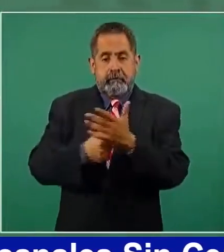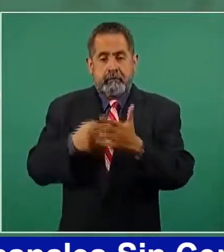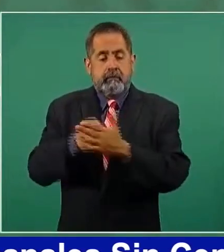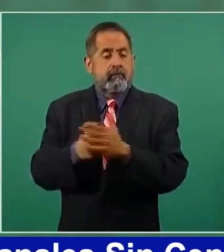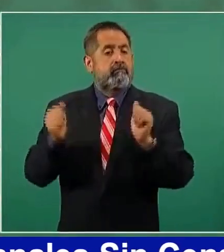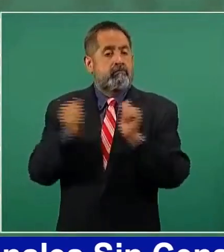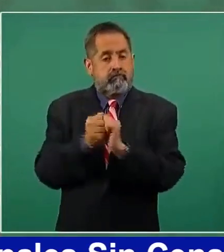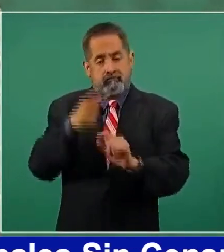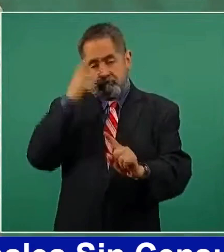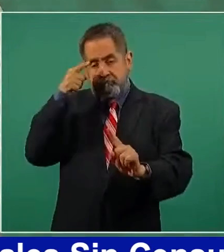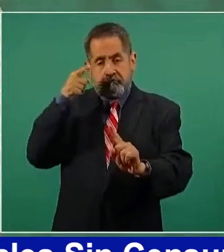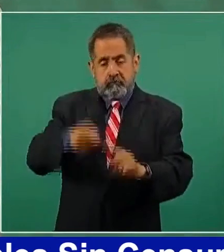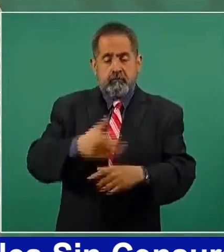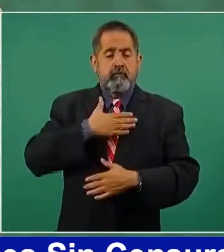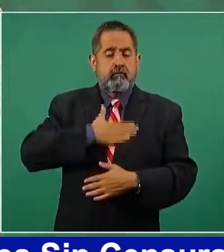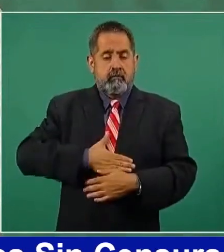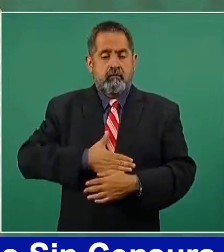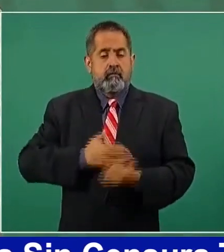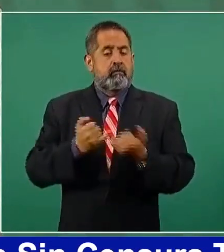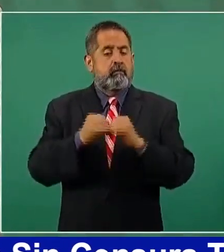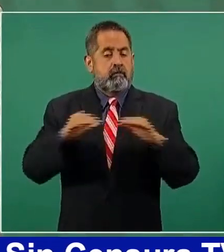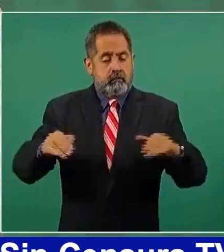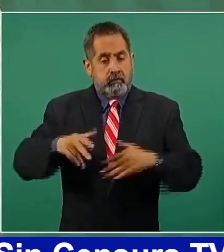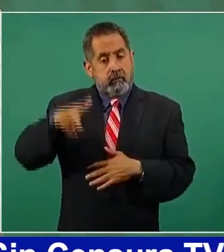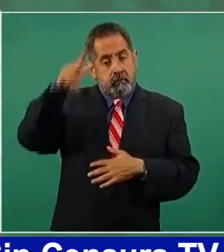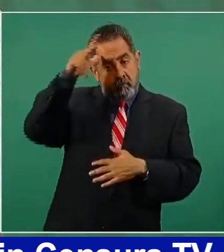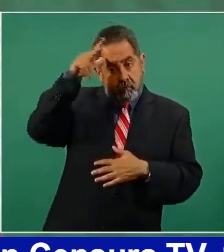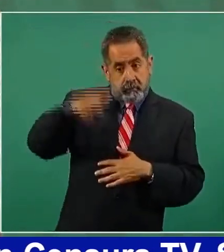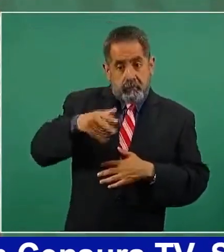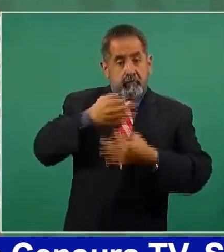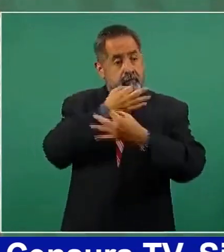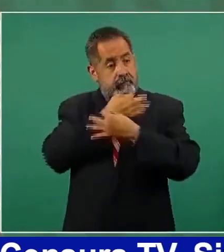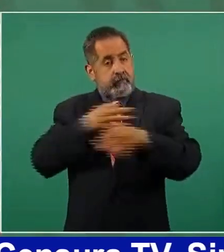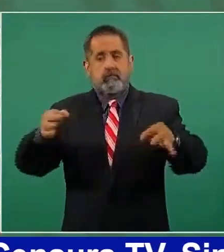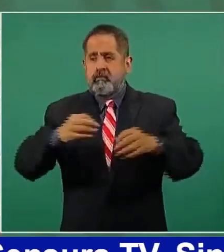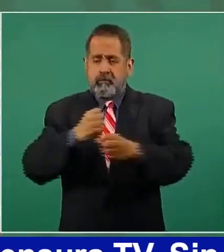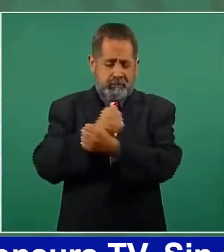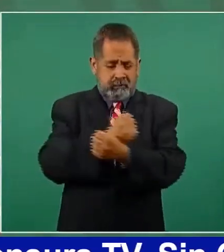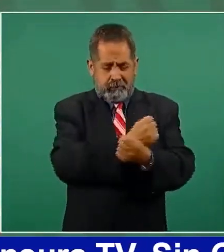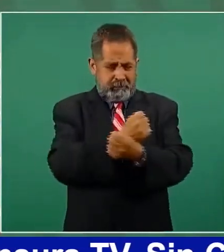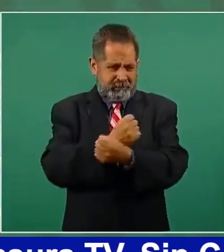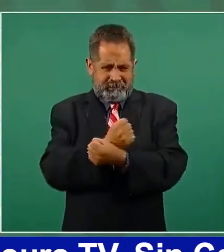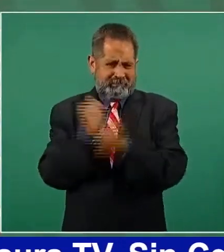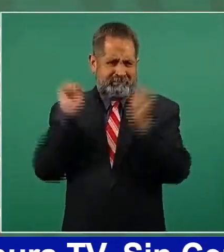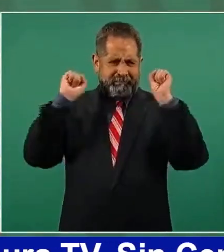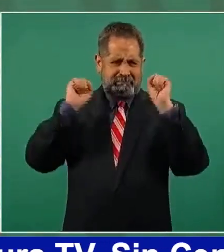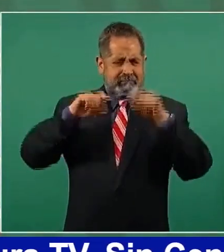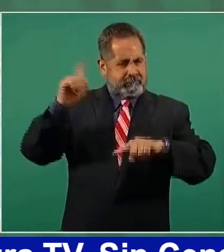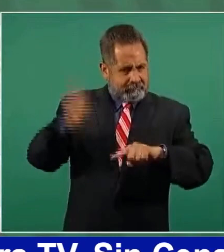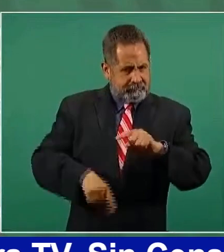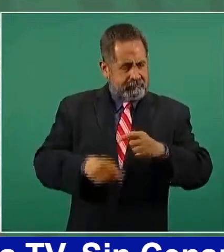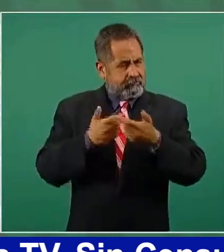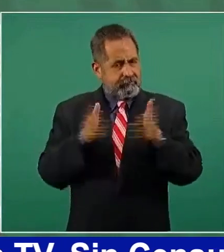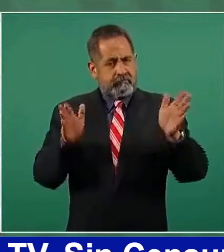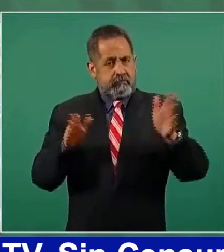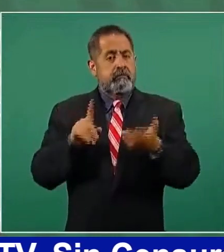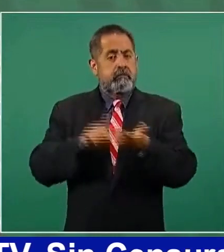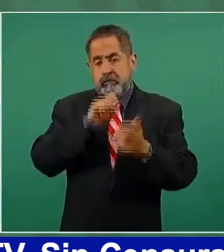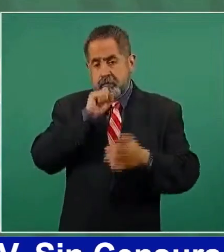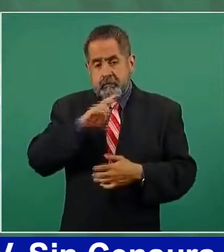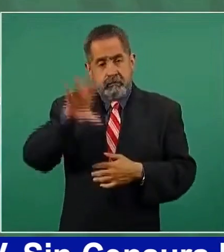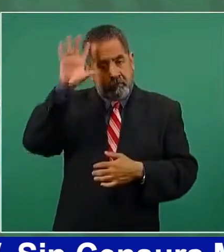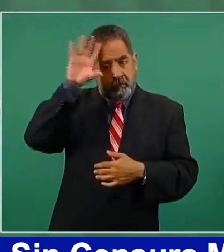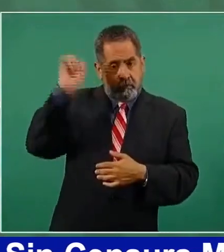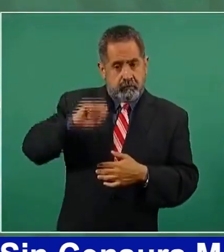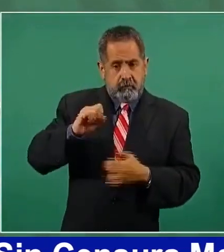justicia. Hidalgo proclamó la abolición de la esclavitud y Morelos quería la igualdad.